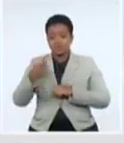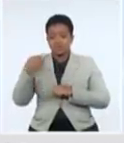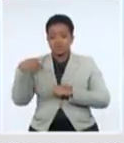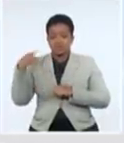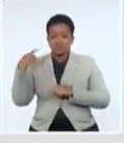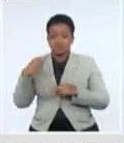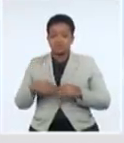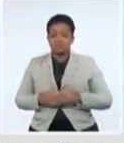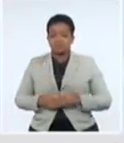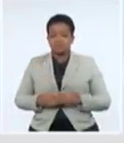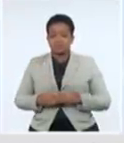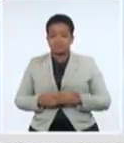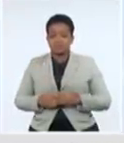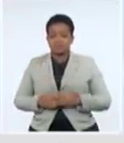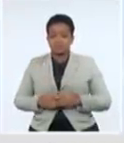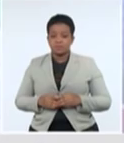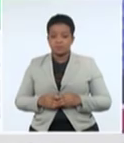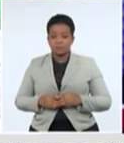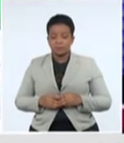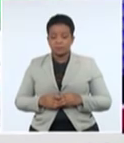ayer. El